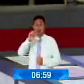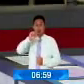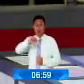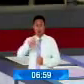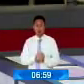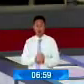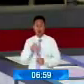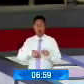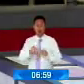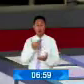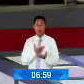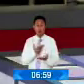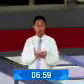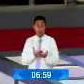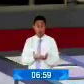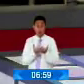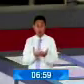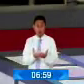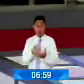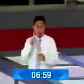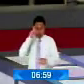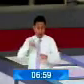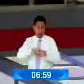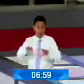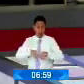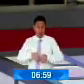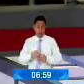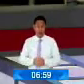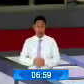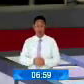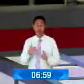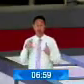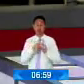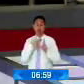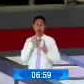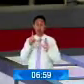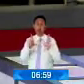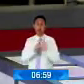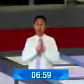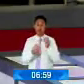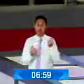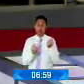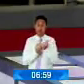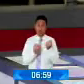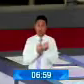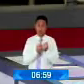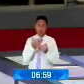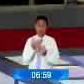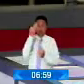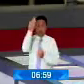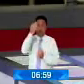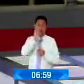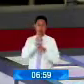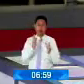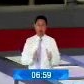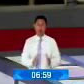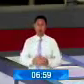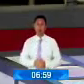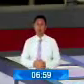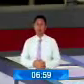acogió algunas de las propuestas expuestas por varios asambleístas. Según Romero, esta ley será favorable para el futuro de los